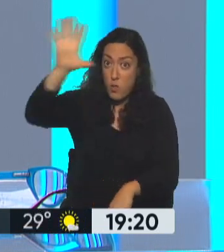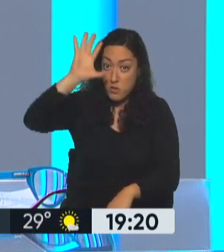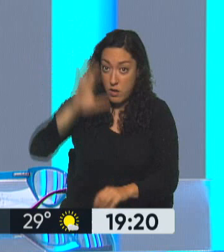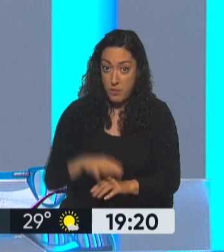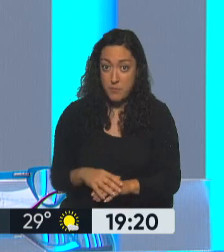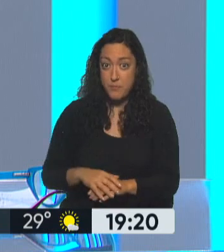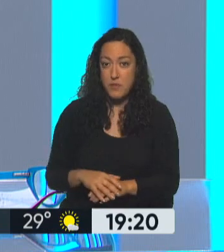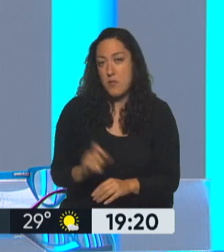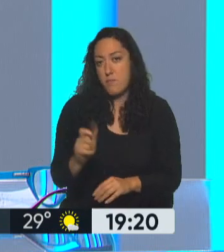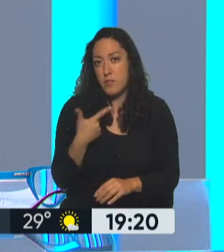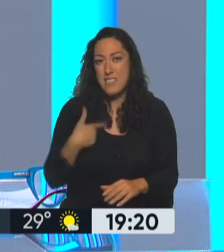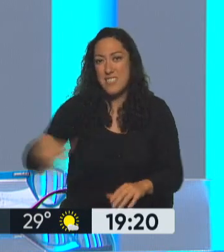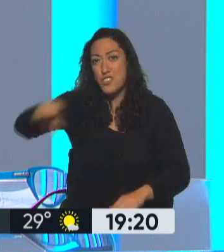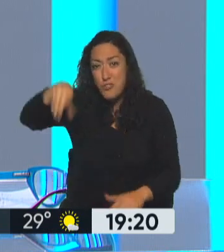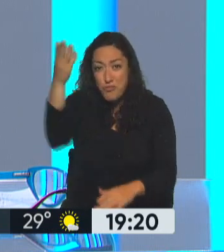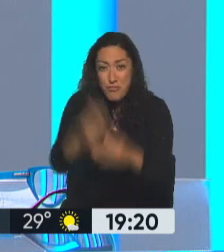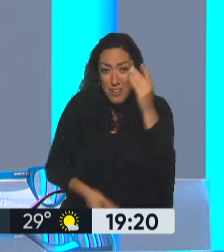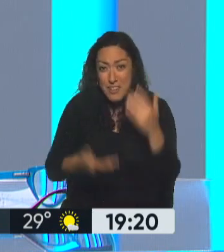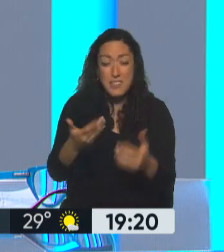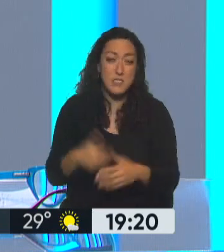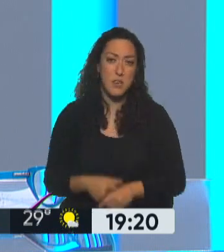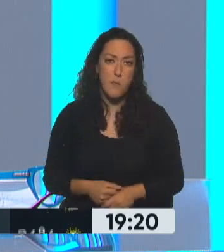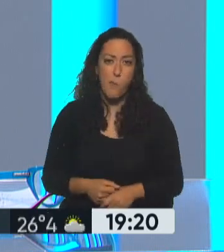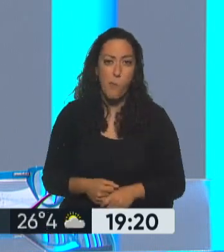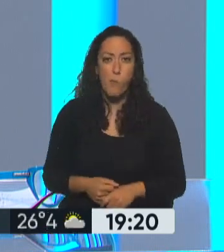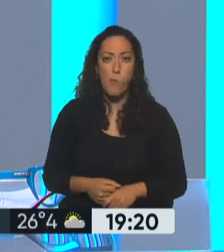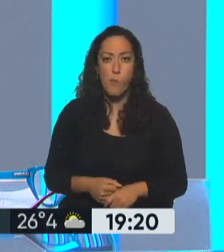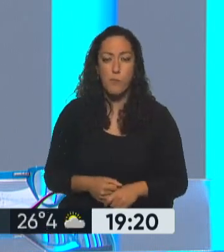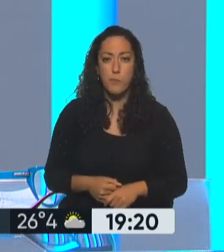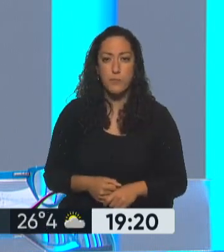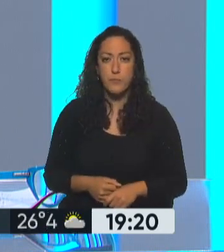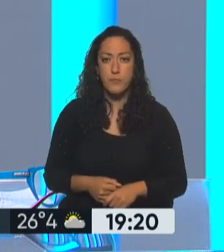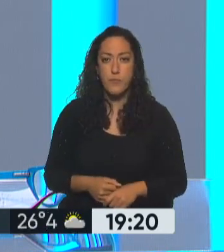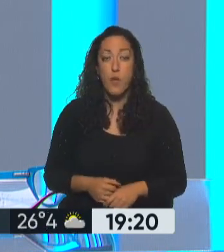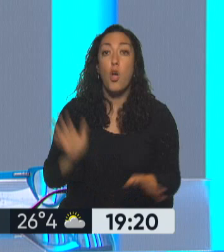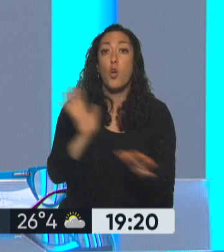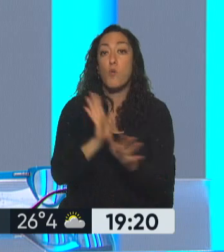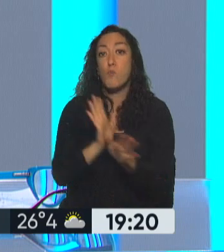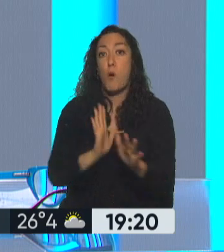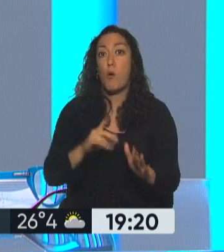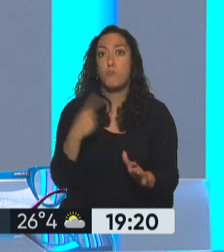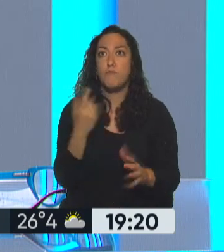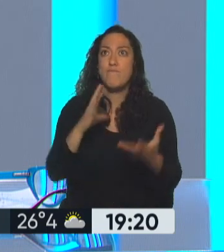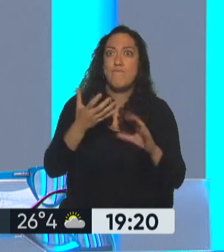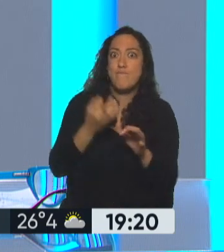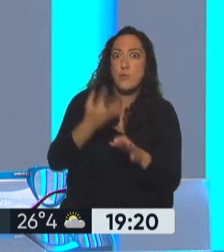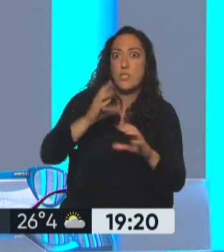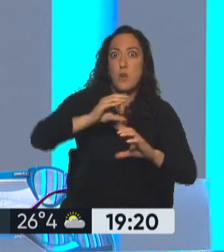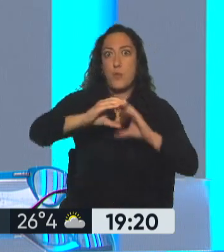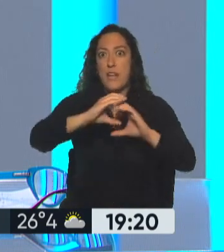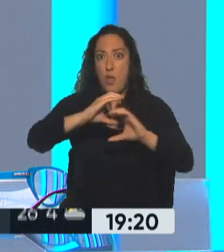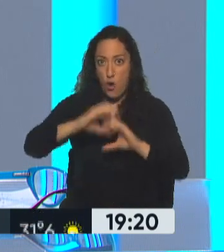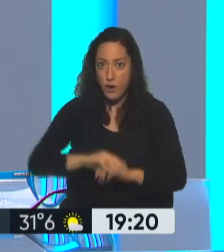dice en bueno la pifiaron bastante pero como comunicadores Y comunicadoras